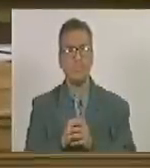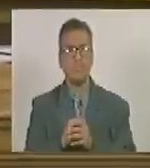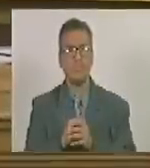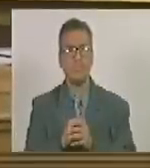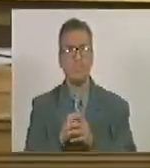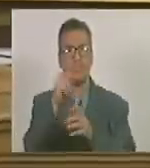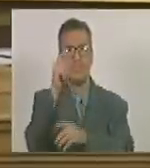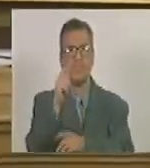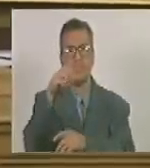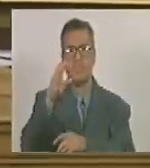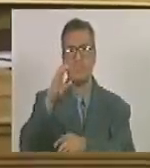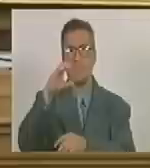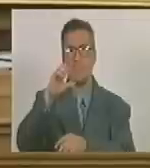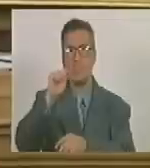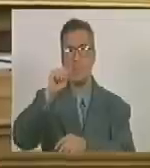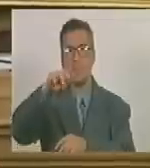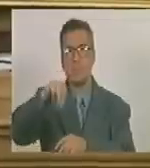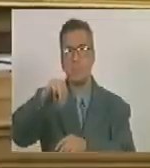Diputado Campos.